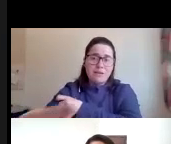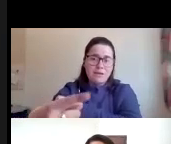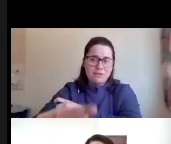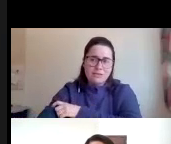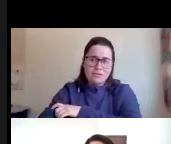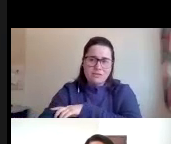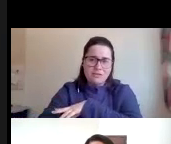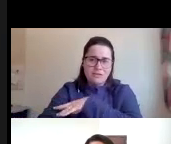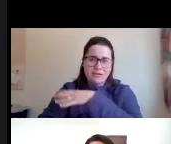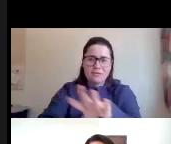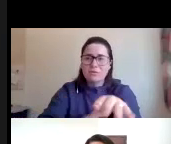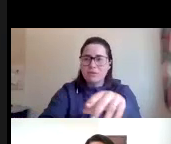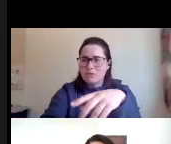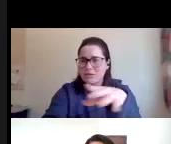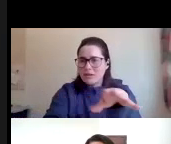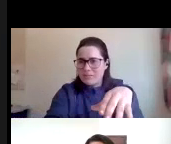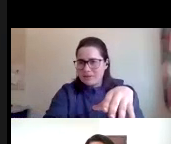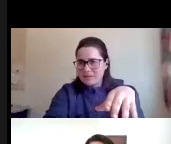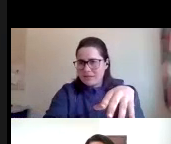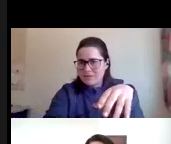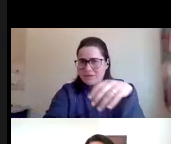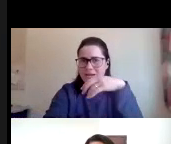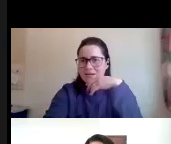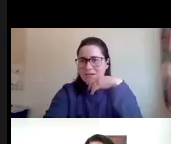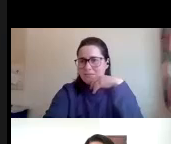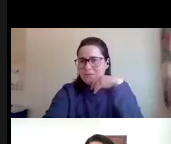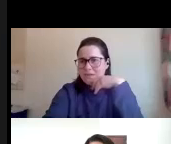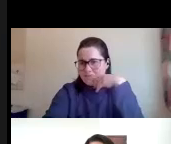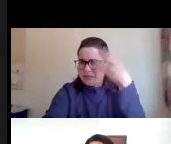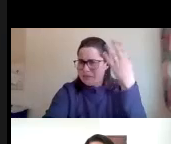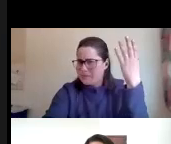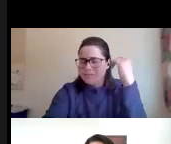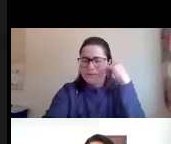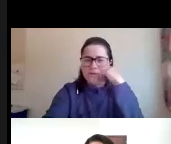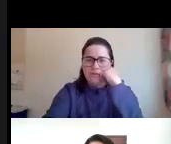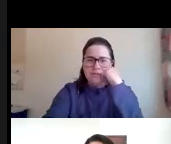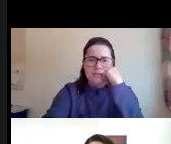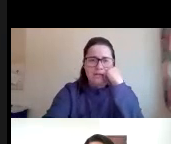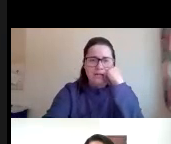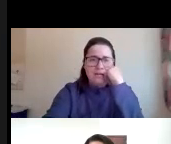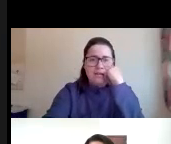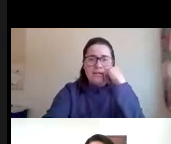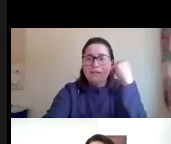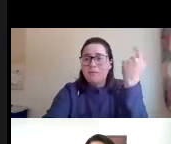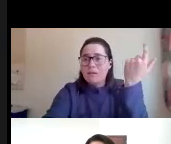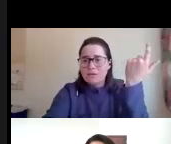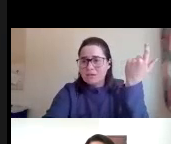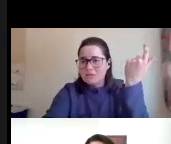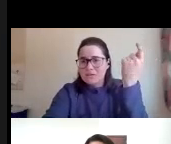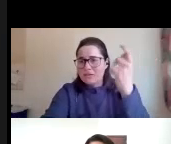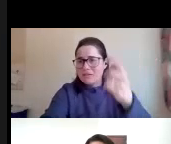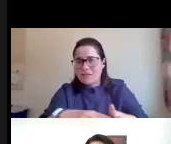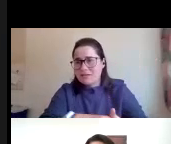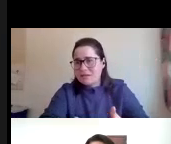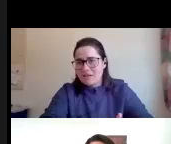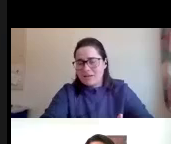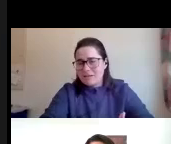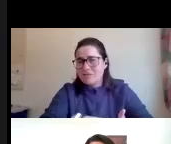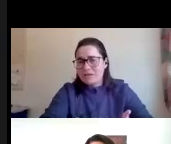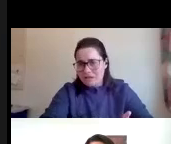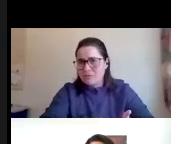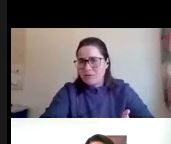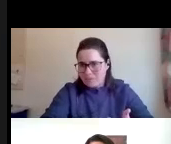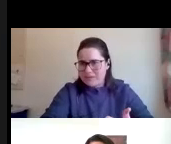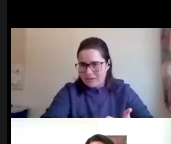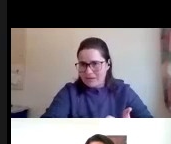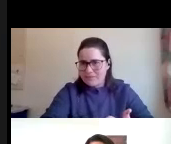desde 1970, esto es un recorte de la prensa nacional, de la prensa, sí, del periódico nacional, desde 1970 ya se venía diciendo